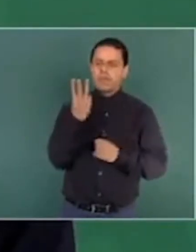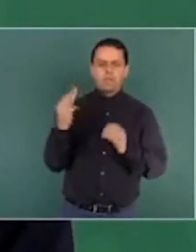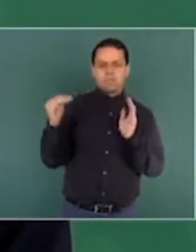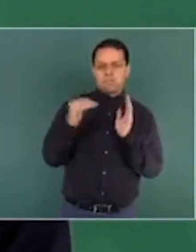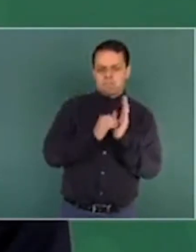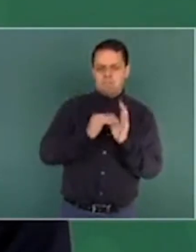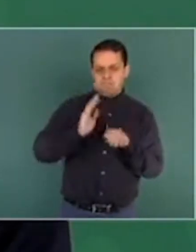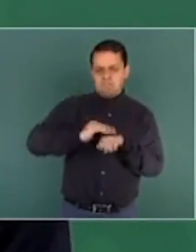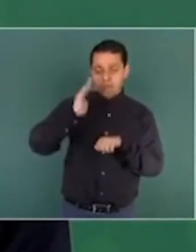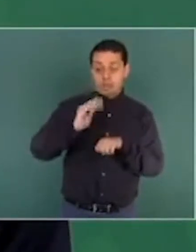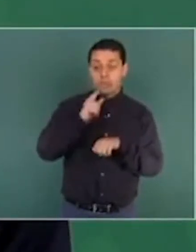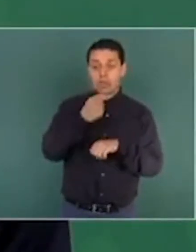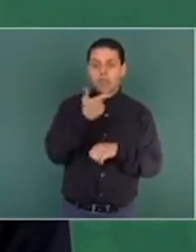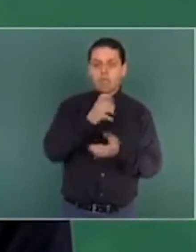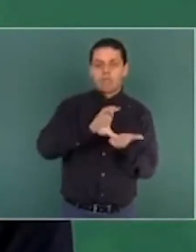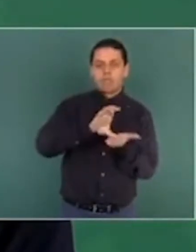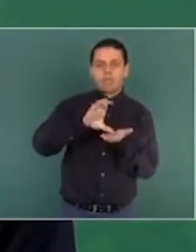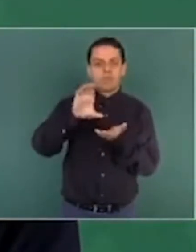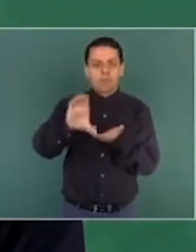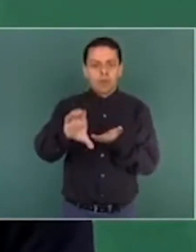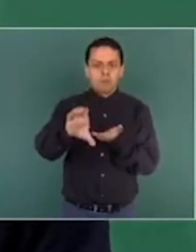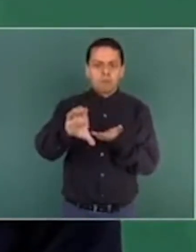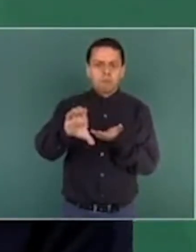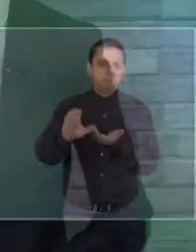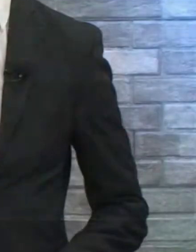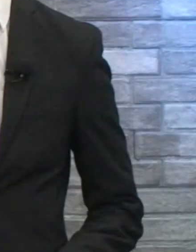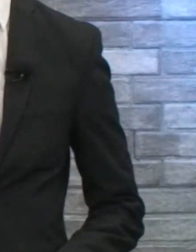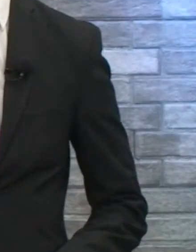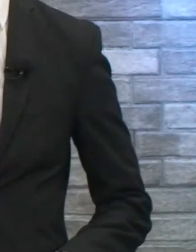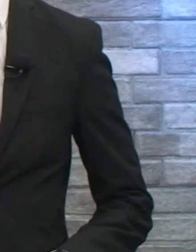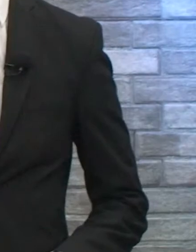Potosí, Gustavo Ortega.